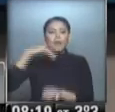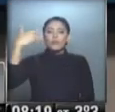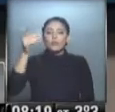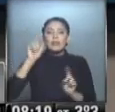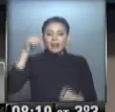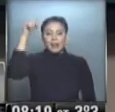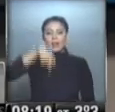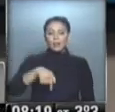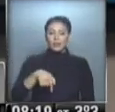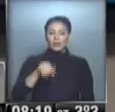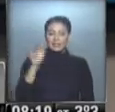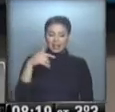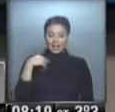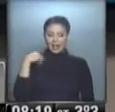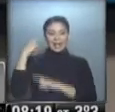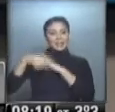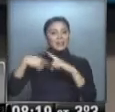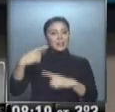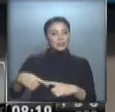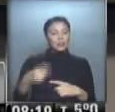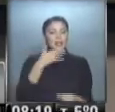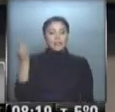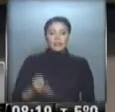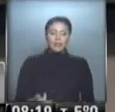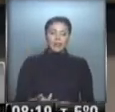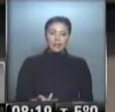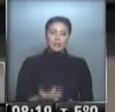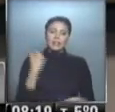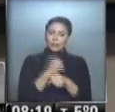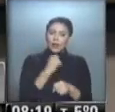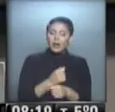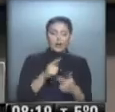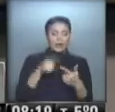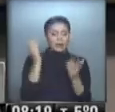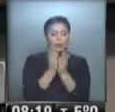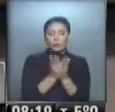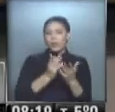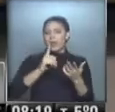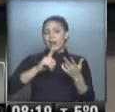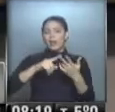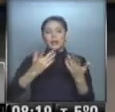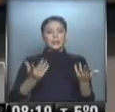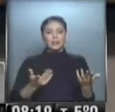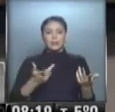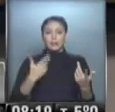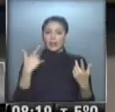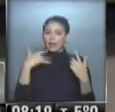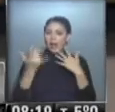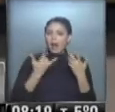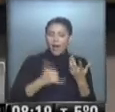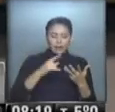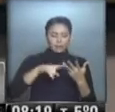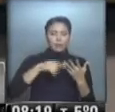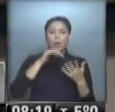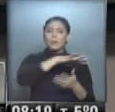el presente de una generación que realmente trabaja, estudia, es activo en